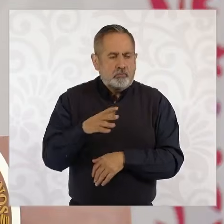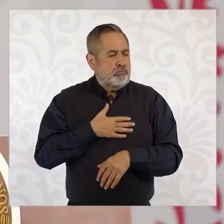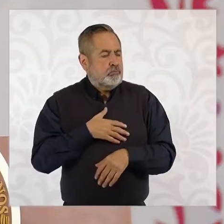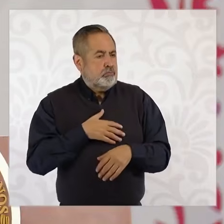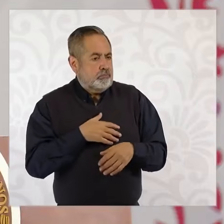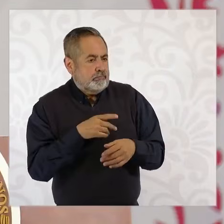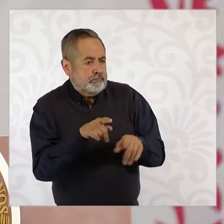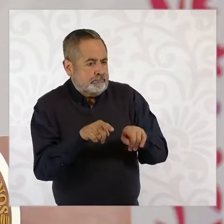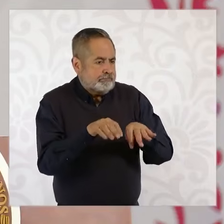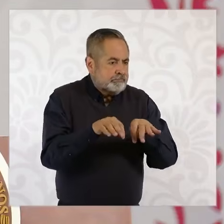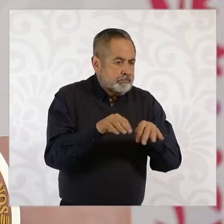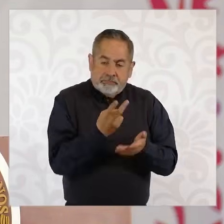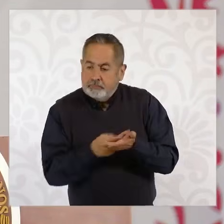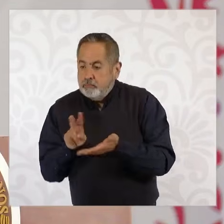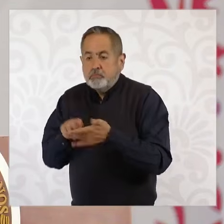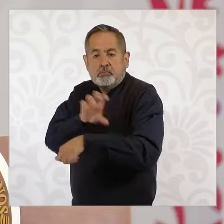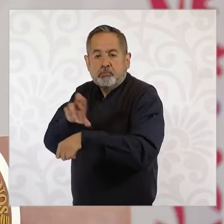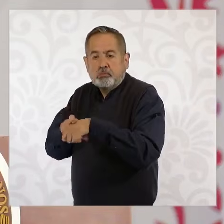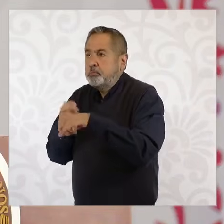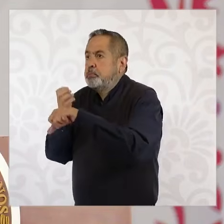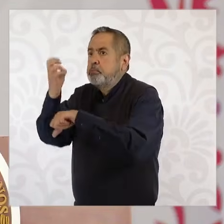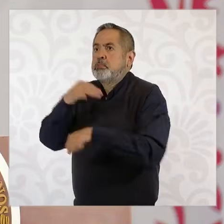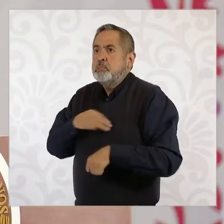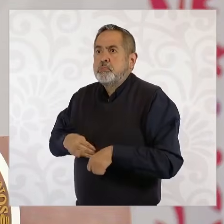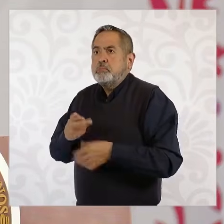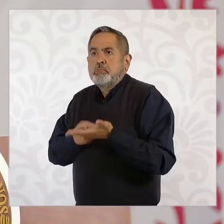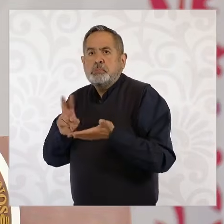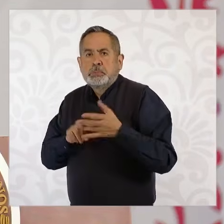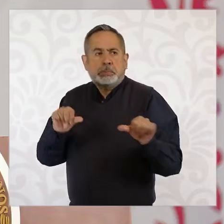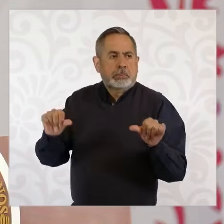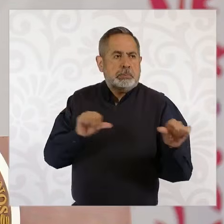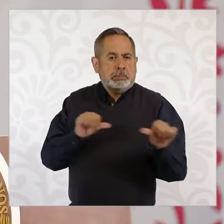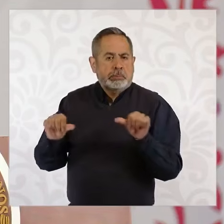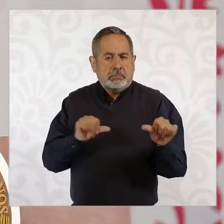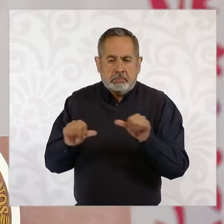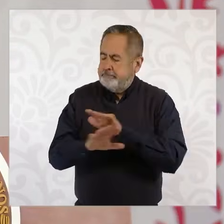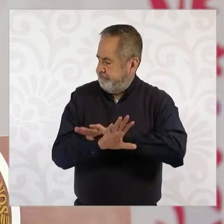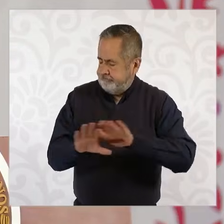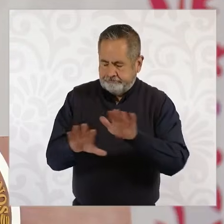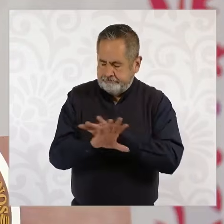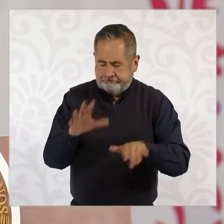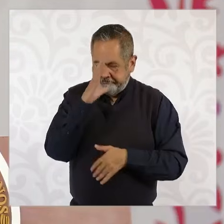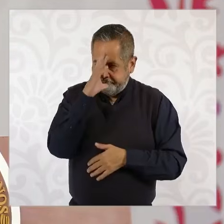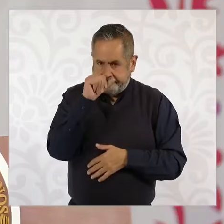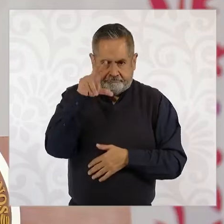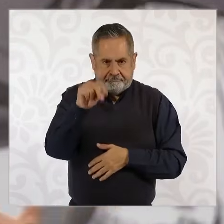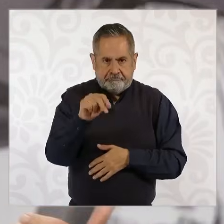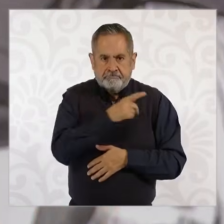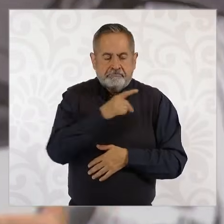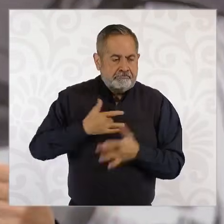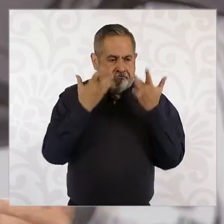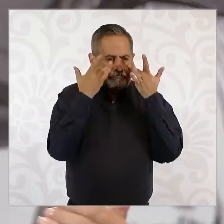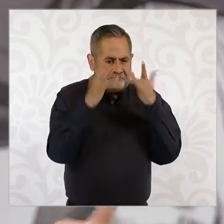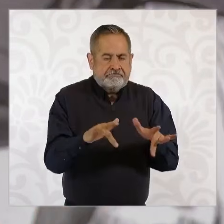coordinador de la transformación en un estado, en un municipio o en una diputación. O sea, tienen que dejar